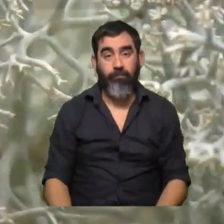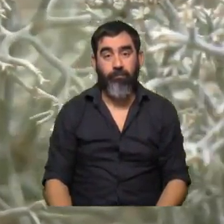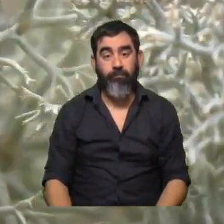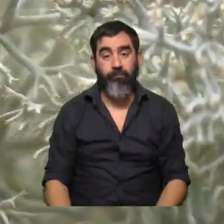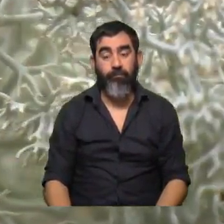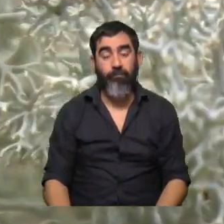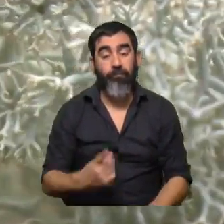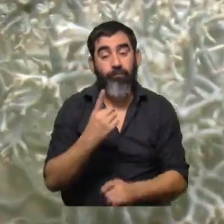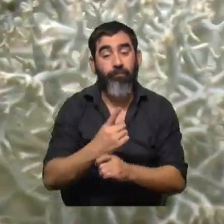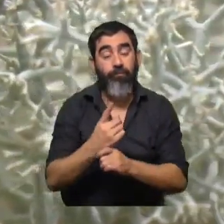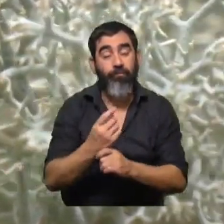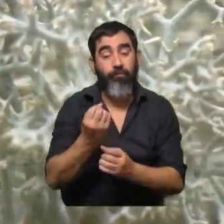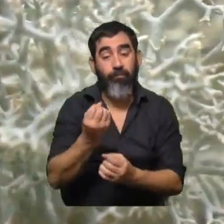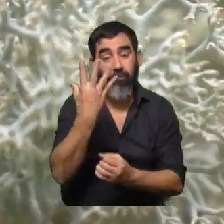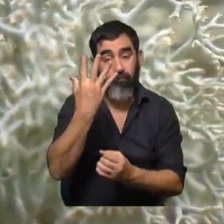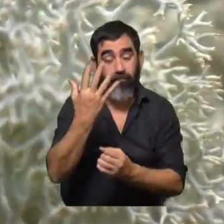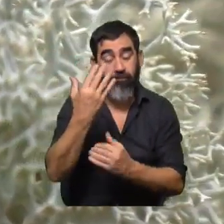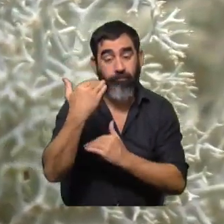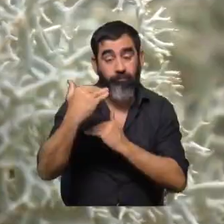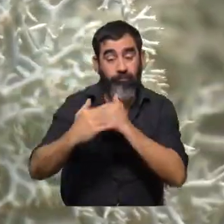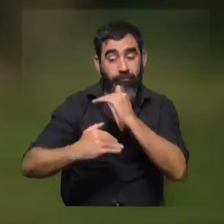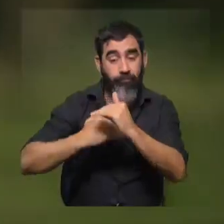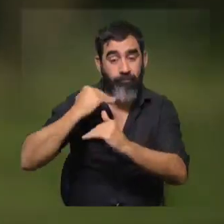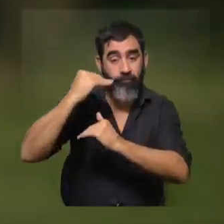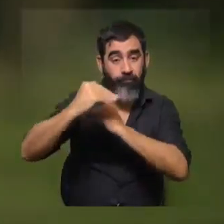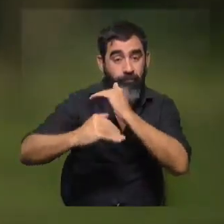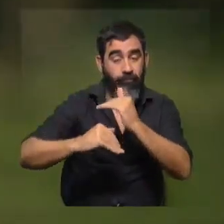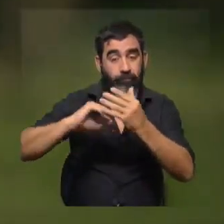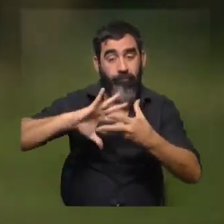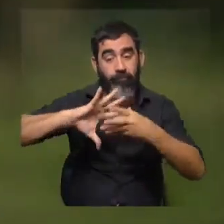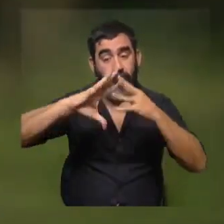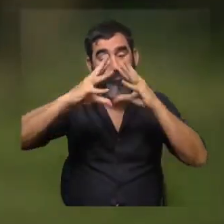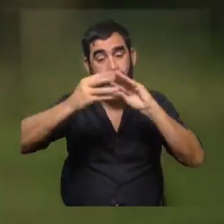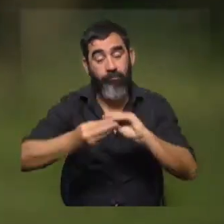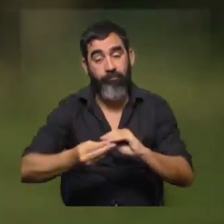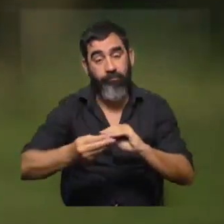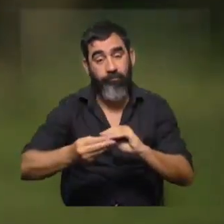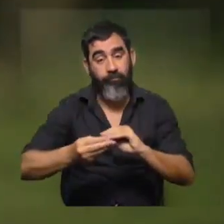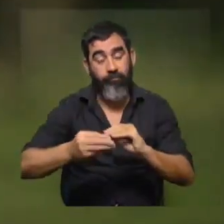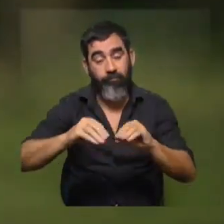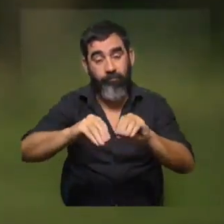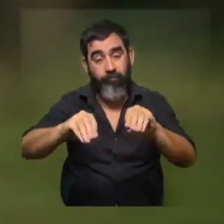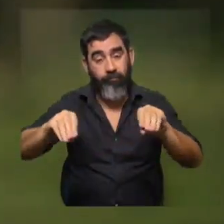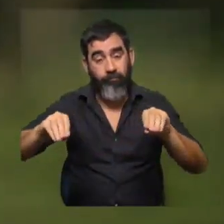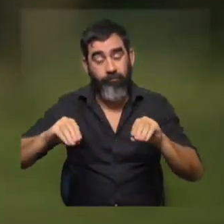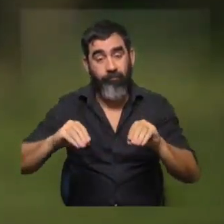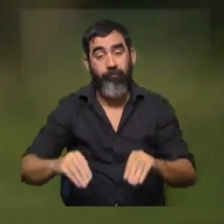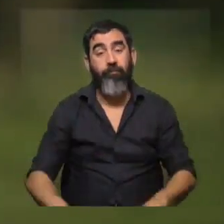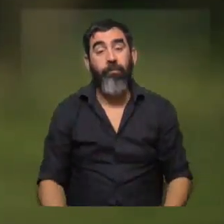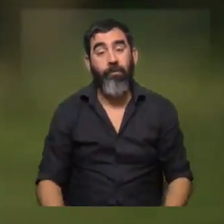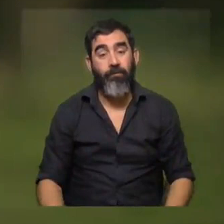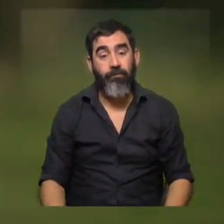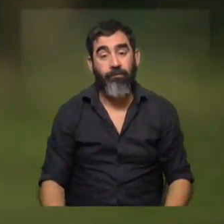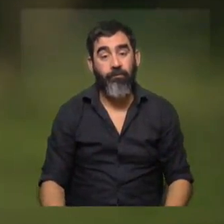Esas primeras plantas terrestres entonces evolucionaron, se adaptaron más al medio terrestre, al medio continental,